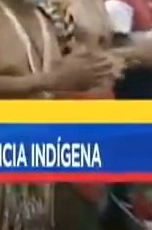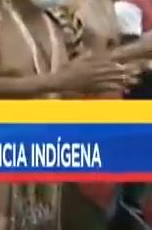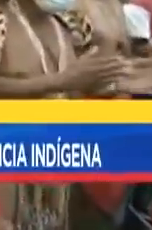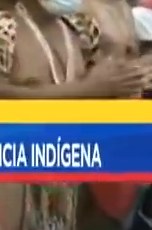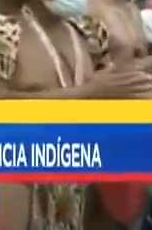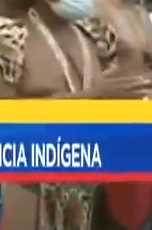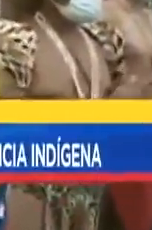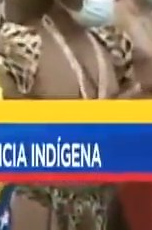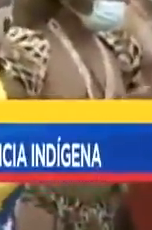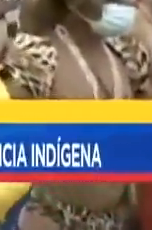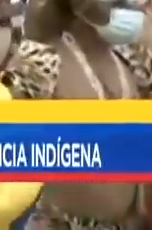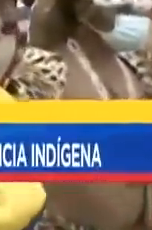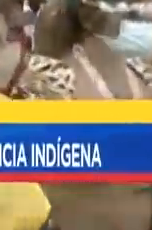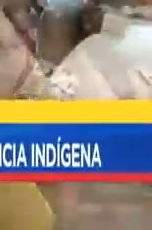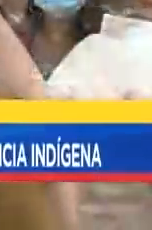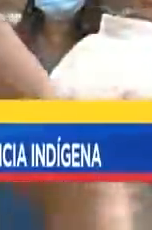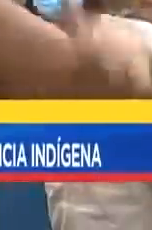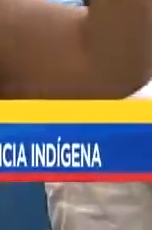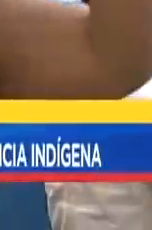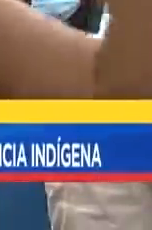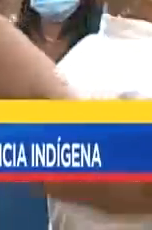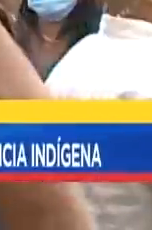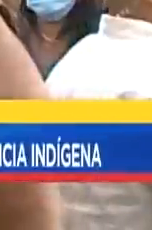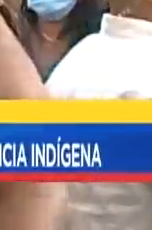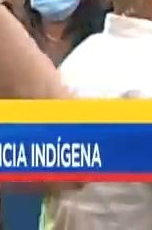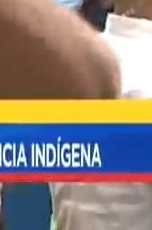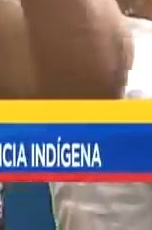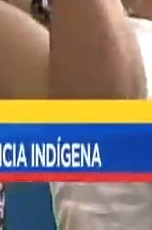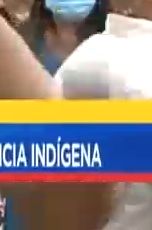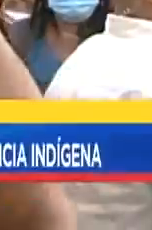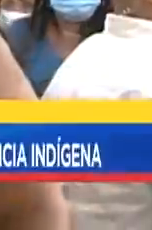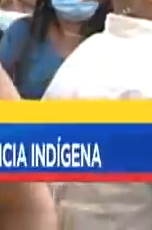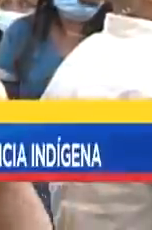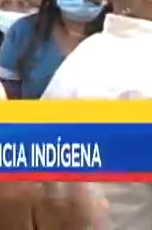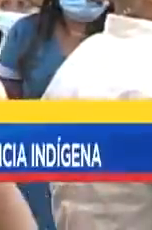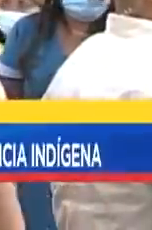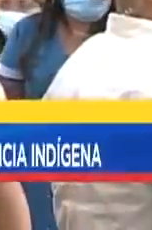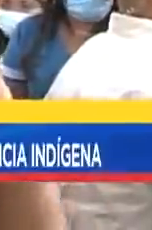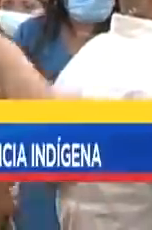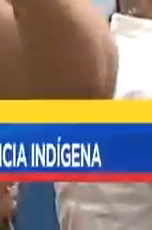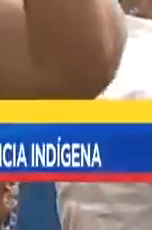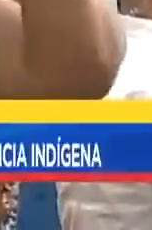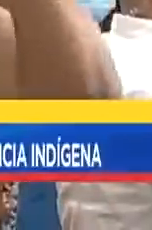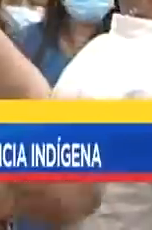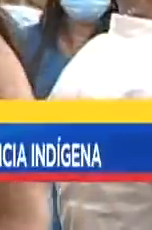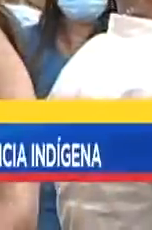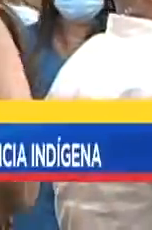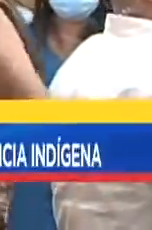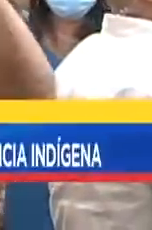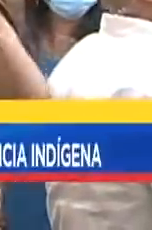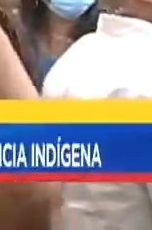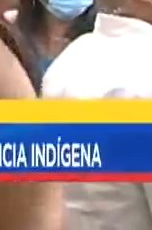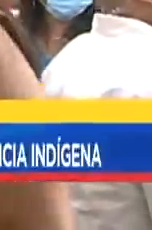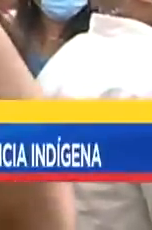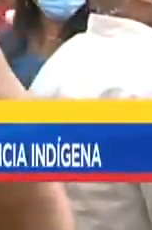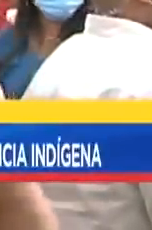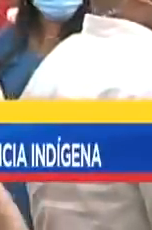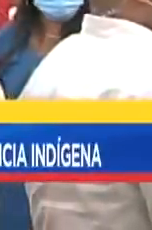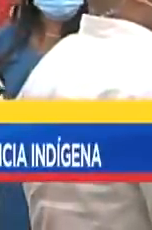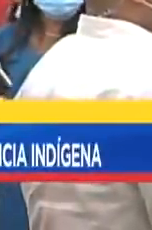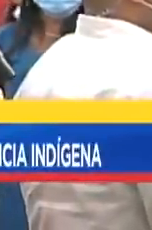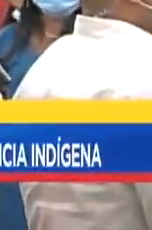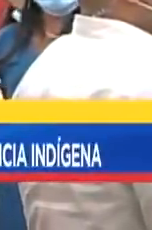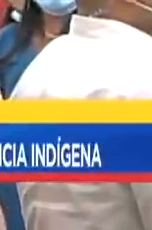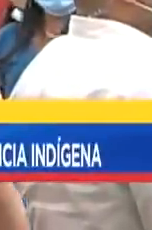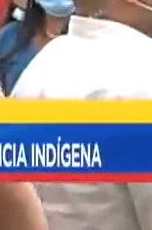¡Este es el pueblo humilde! ¡Este es el pueblo que garantiza siempre las batallas y las victorias